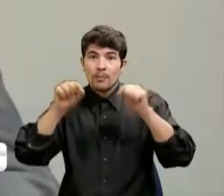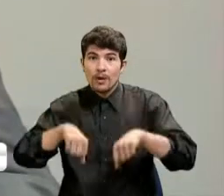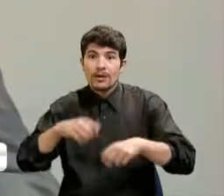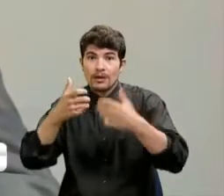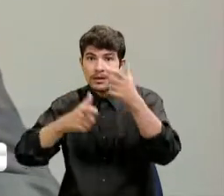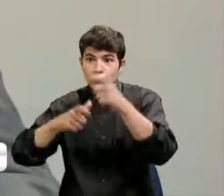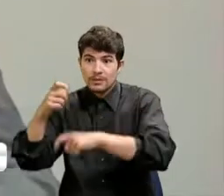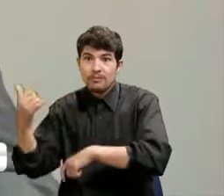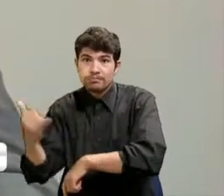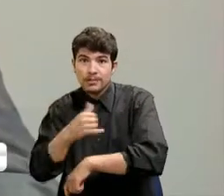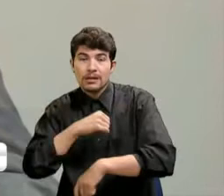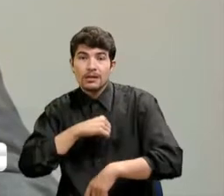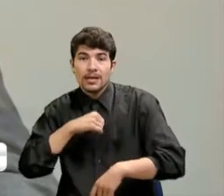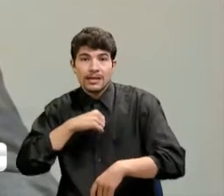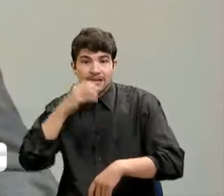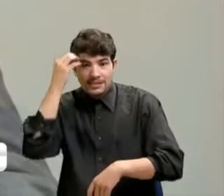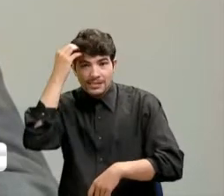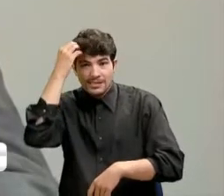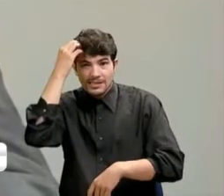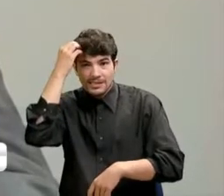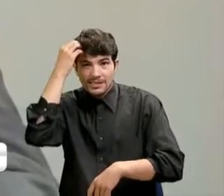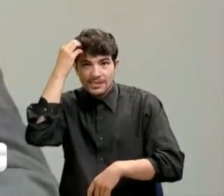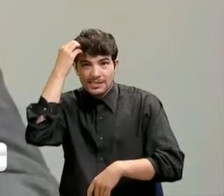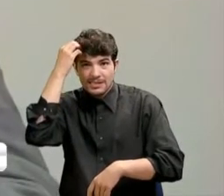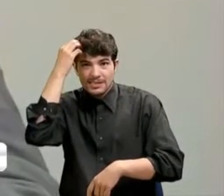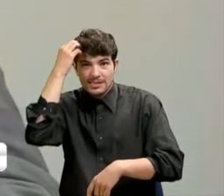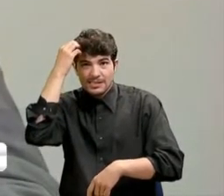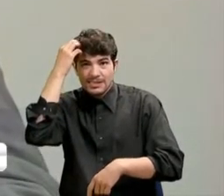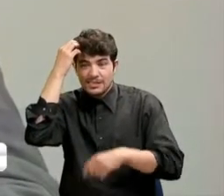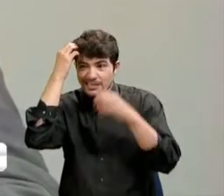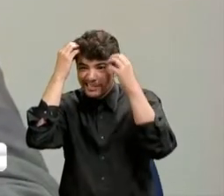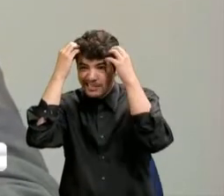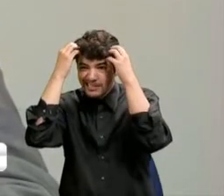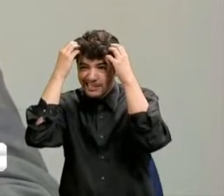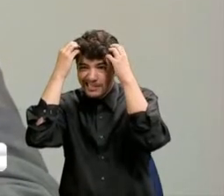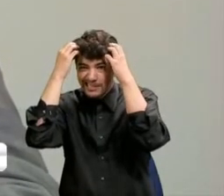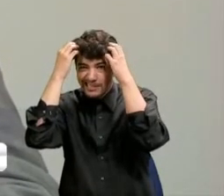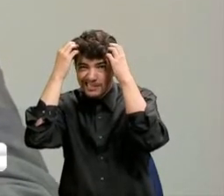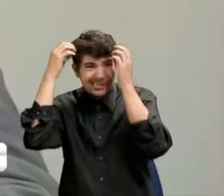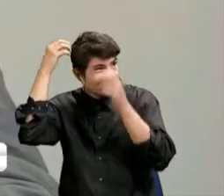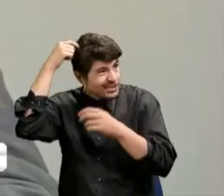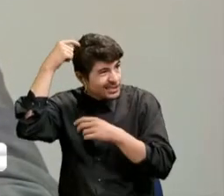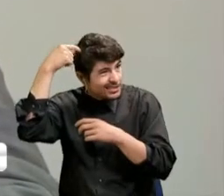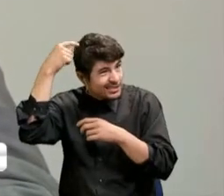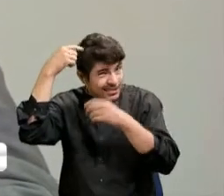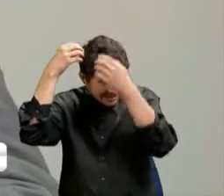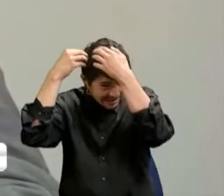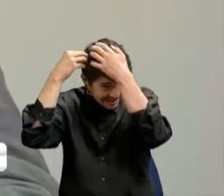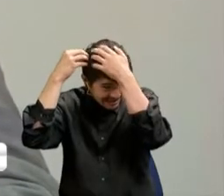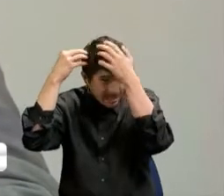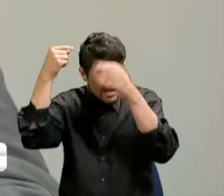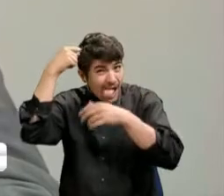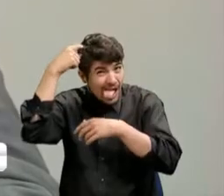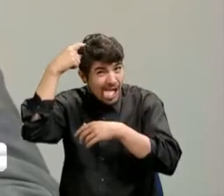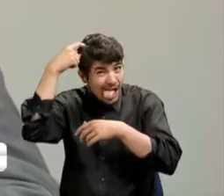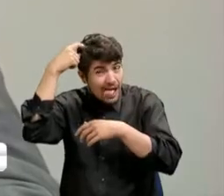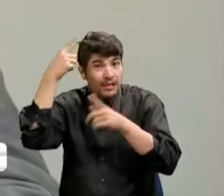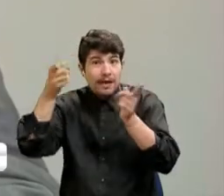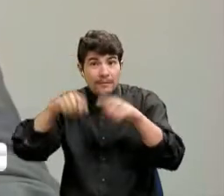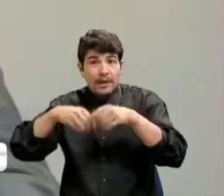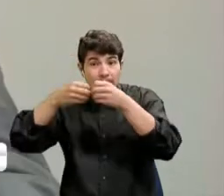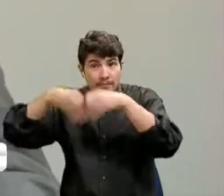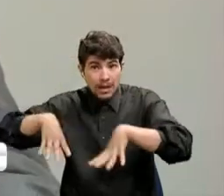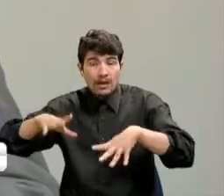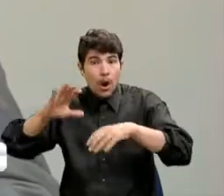personas que lo tienen rasquín ya un tema de piel de un tema del cuello del cuero cabelludo que puede generar esa pérdida del cabello